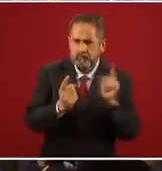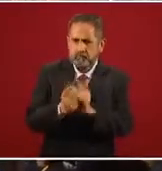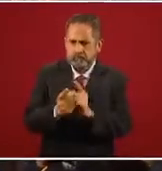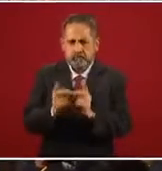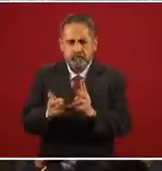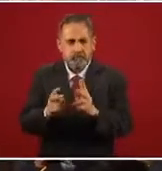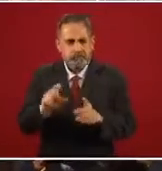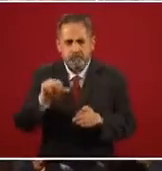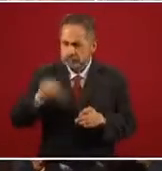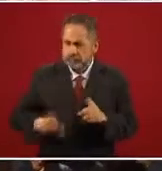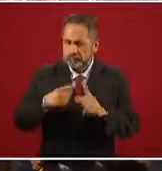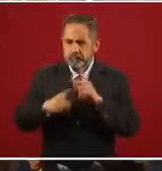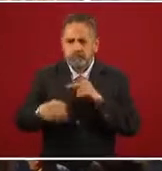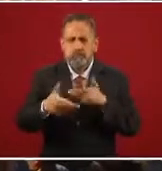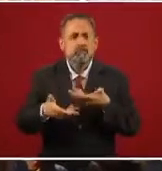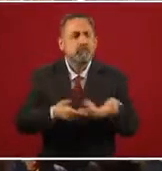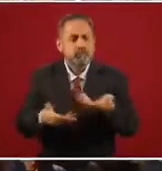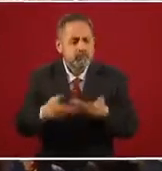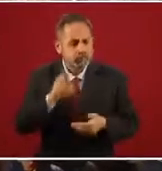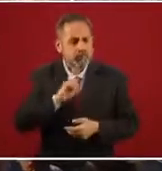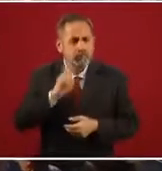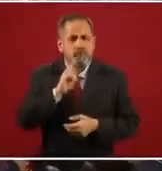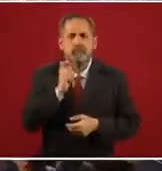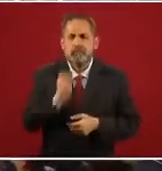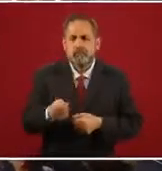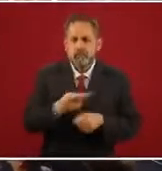A partir de hoy